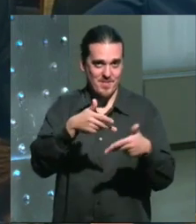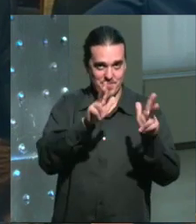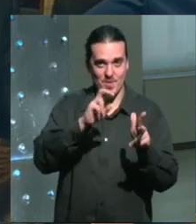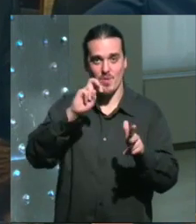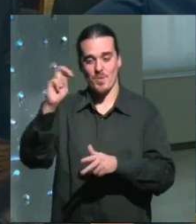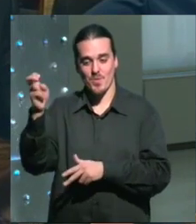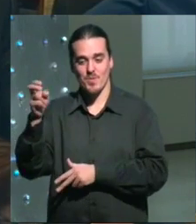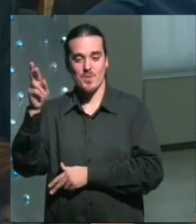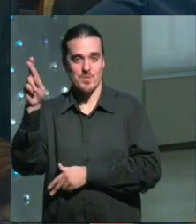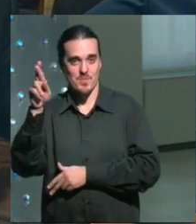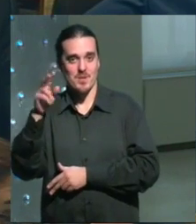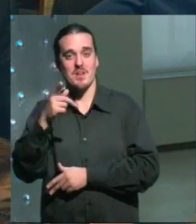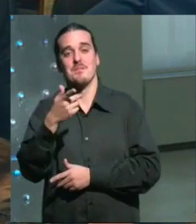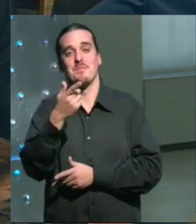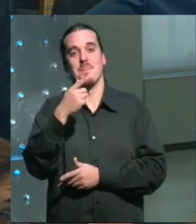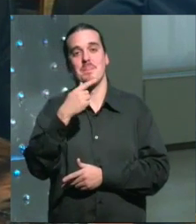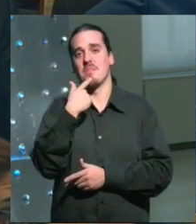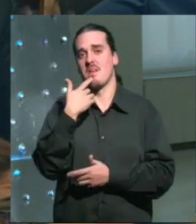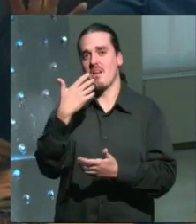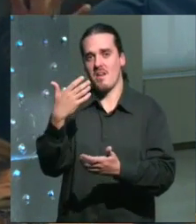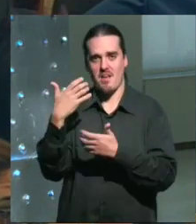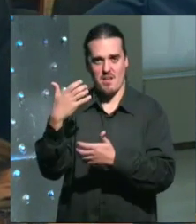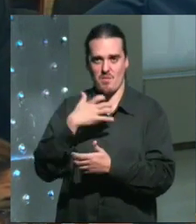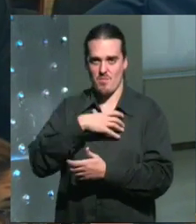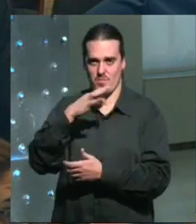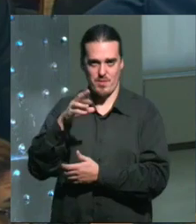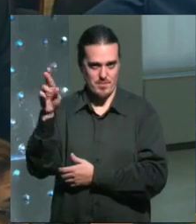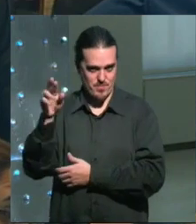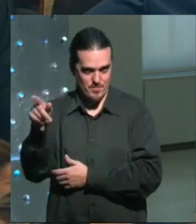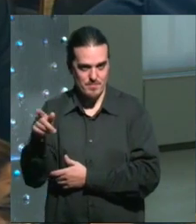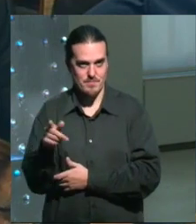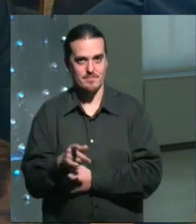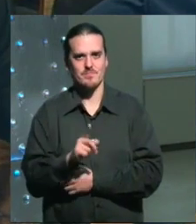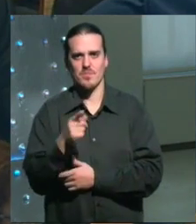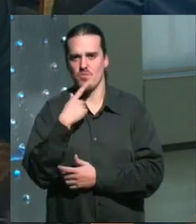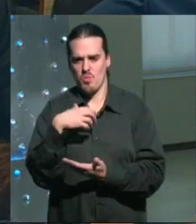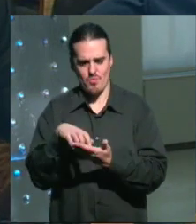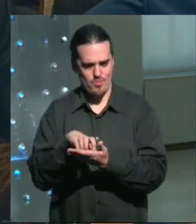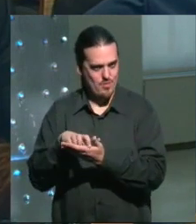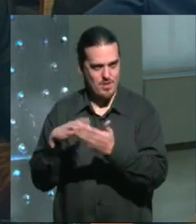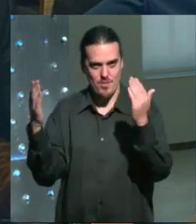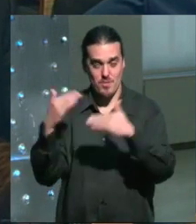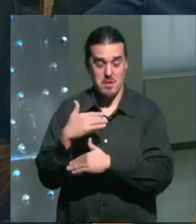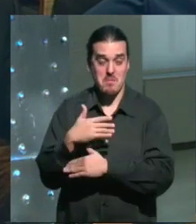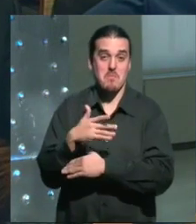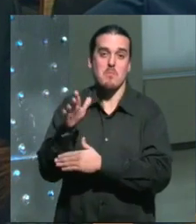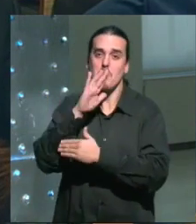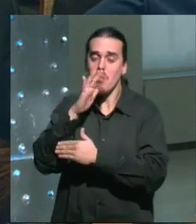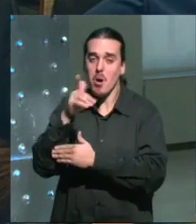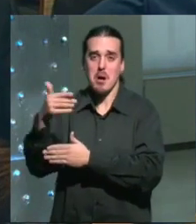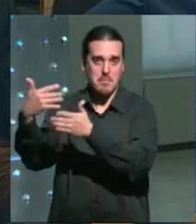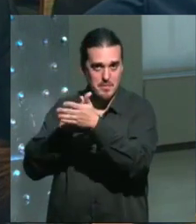Mitt Romney. No había la menor duda. Y además me daban las siguientes explicaciones. Obama ganó